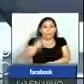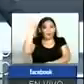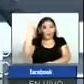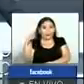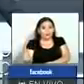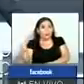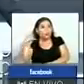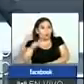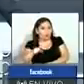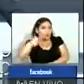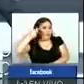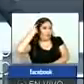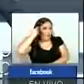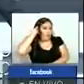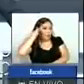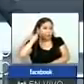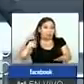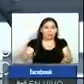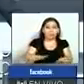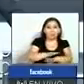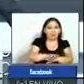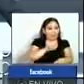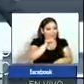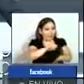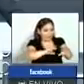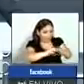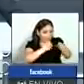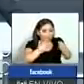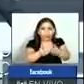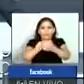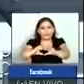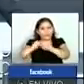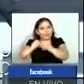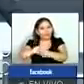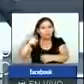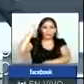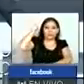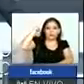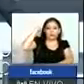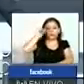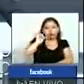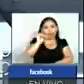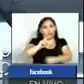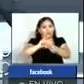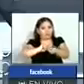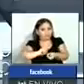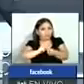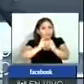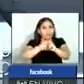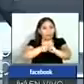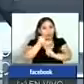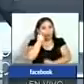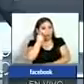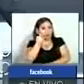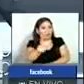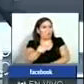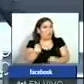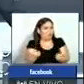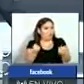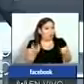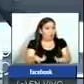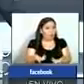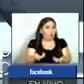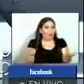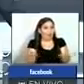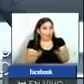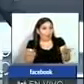día Del maestro Por primera vez No se celebra Pues en las aulas La pandemia Cambió la forma De enseñar En esa nota Pues le vamos a mostrar Cómo un profesor